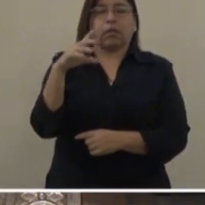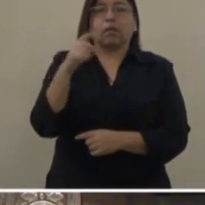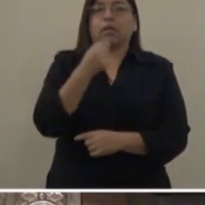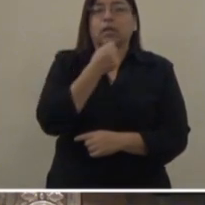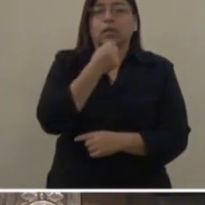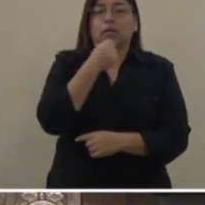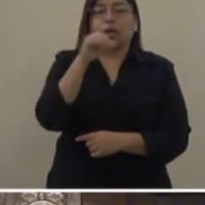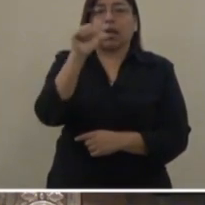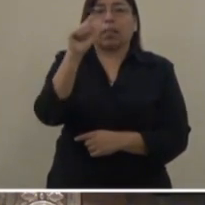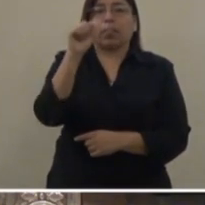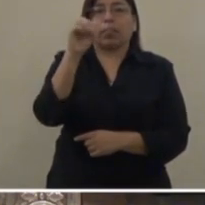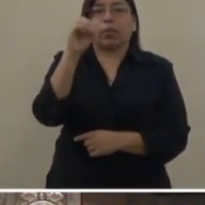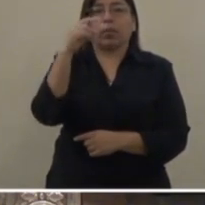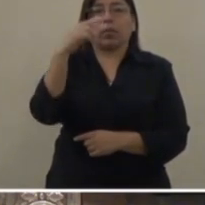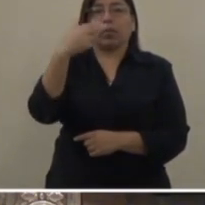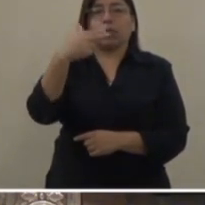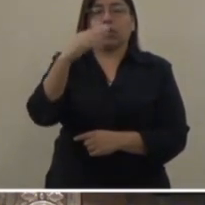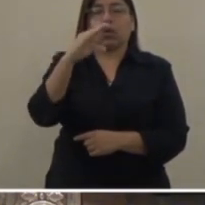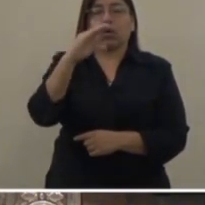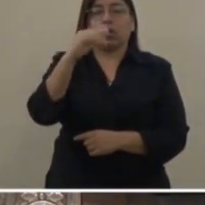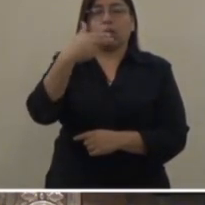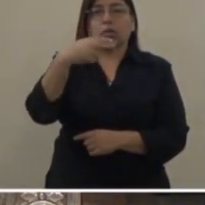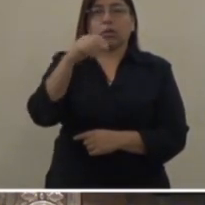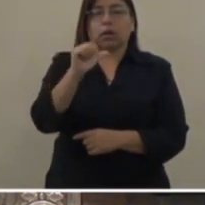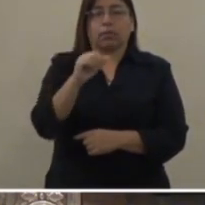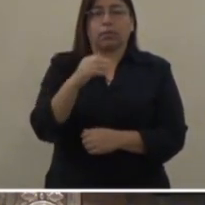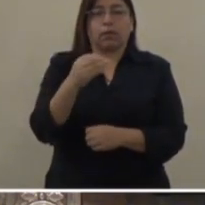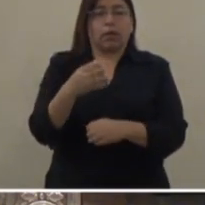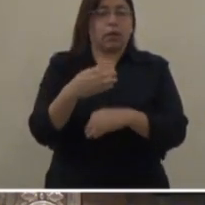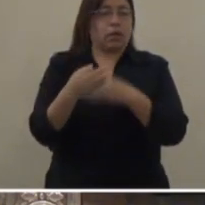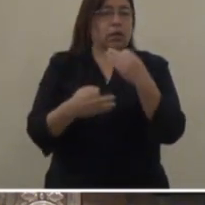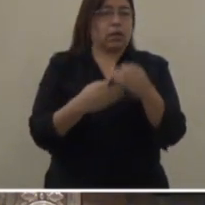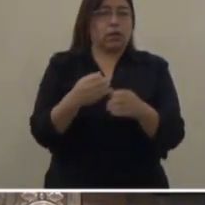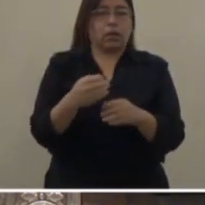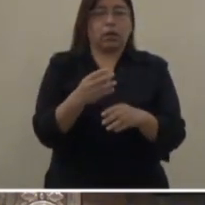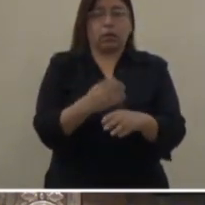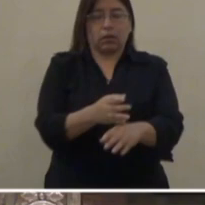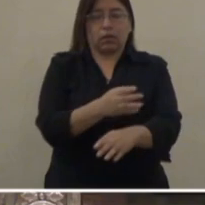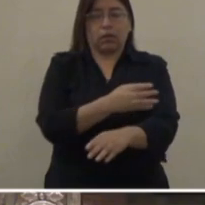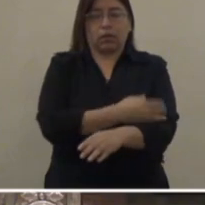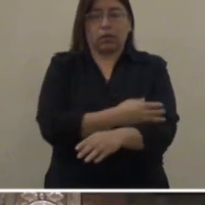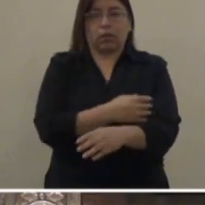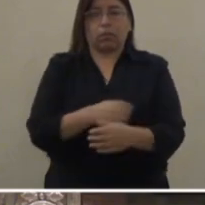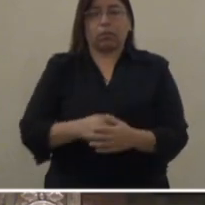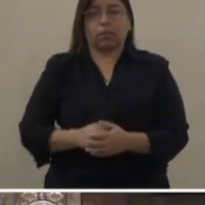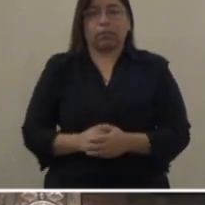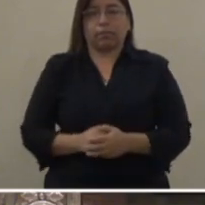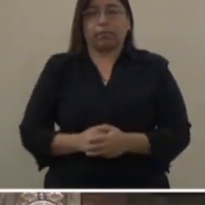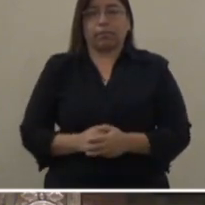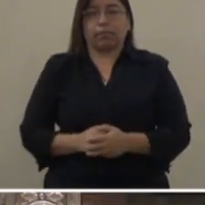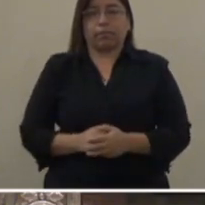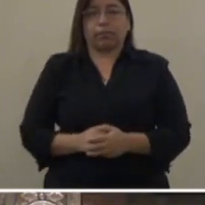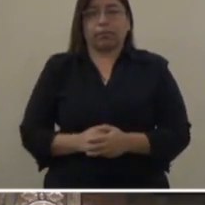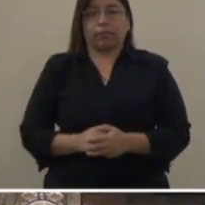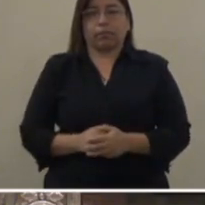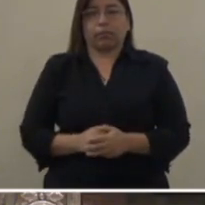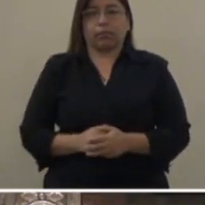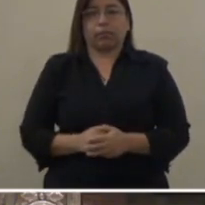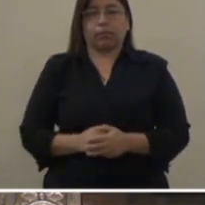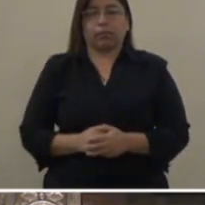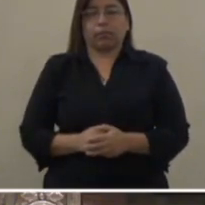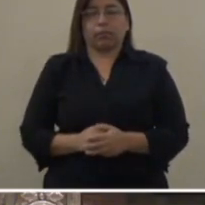Sabino, y todos los hermanos que están aquí con nosotros. Como todos los domingos,